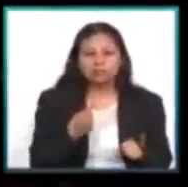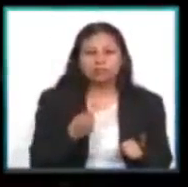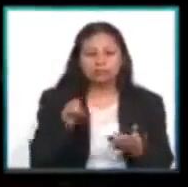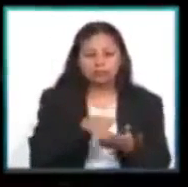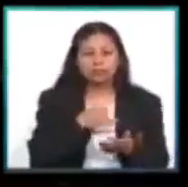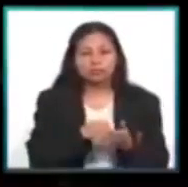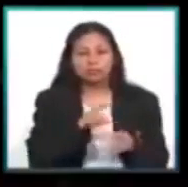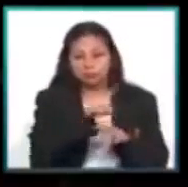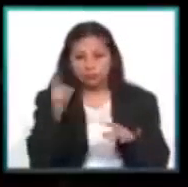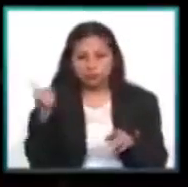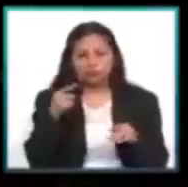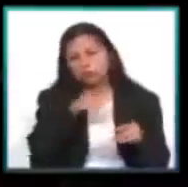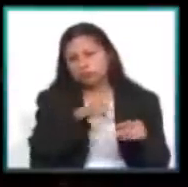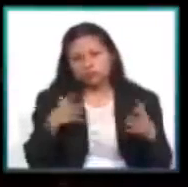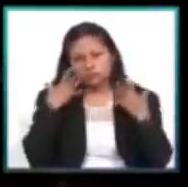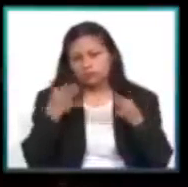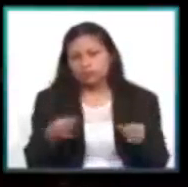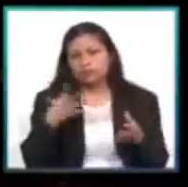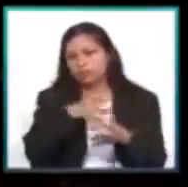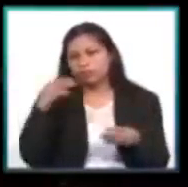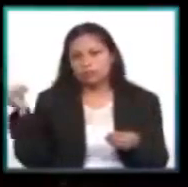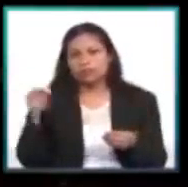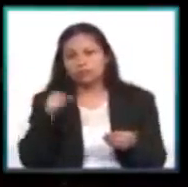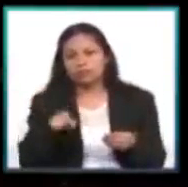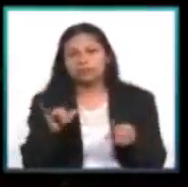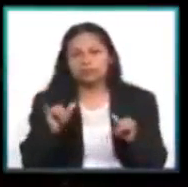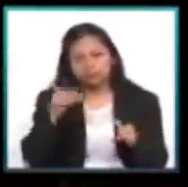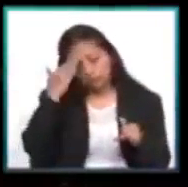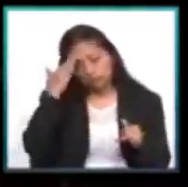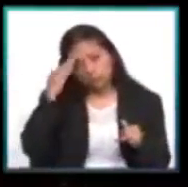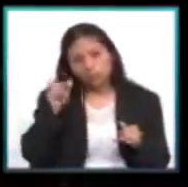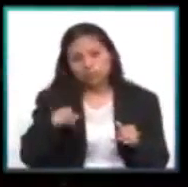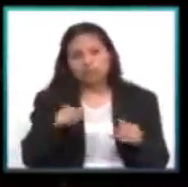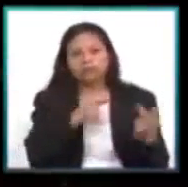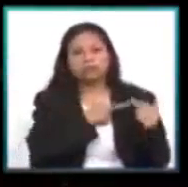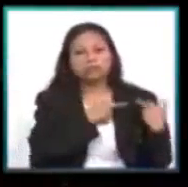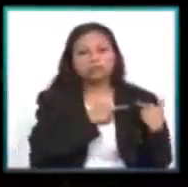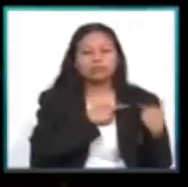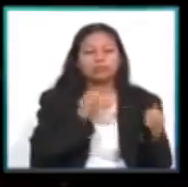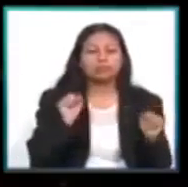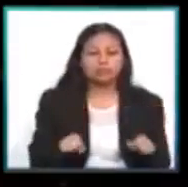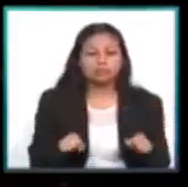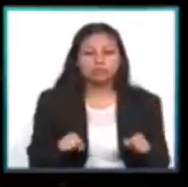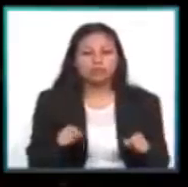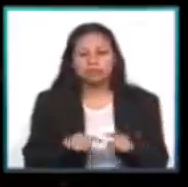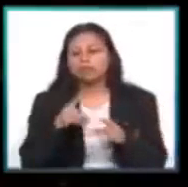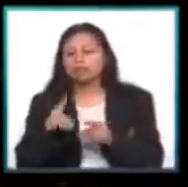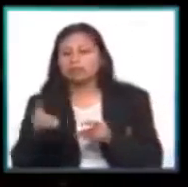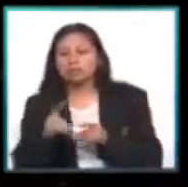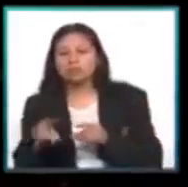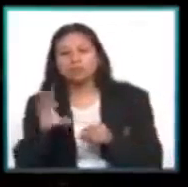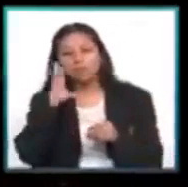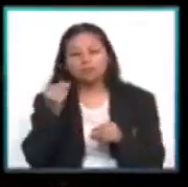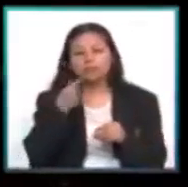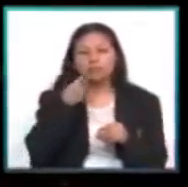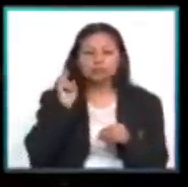votos aquí están. Ustedes no se van a ir de aquí y ustedes saben que tienen que ser responsables con sus distritos. ¿Por